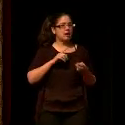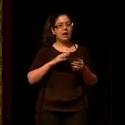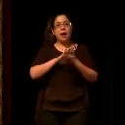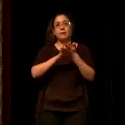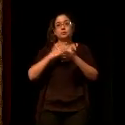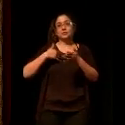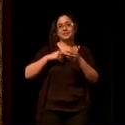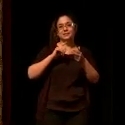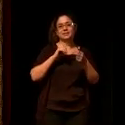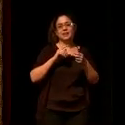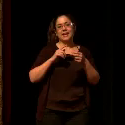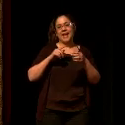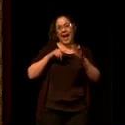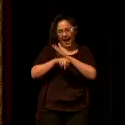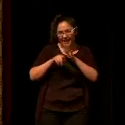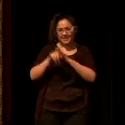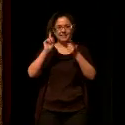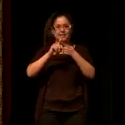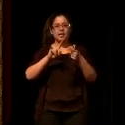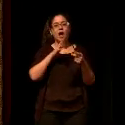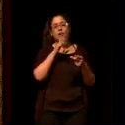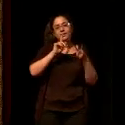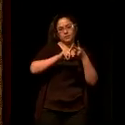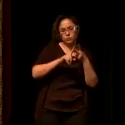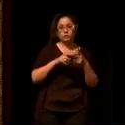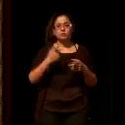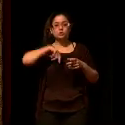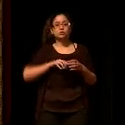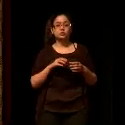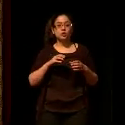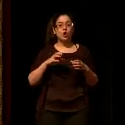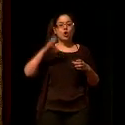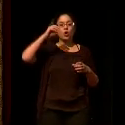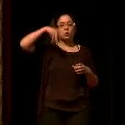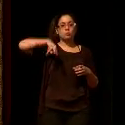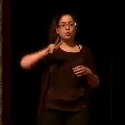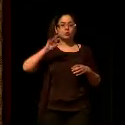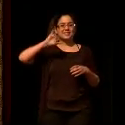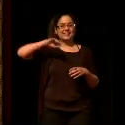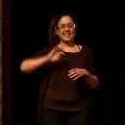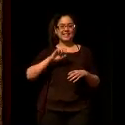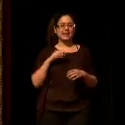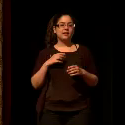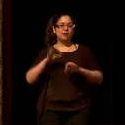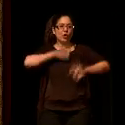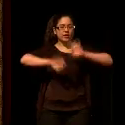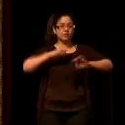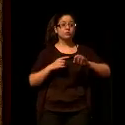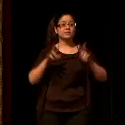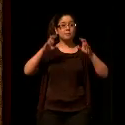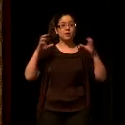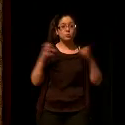por el segundo que estamos con visitar ya que somos una organización que nos dedicamos al desarrollo cultural